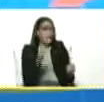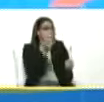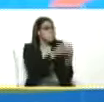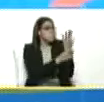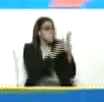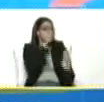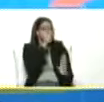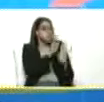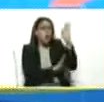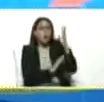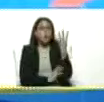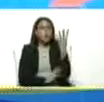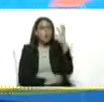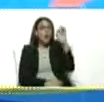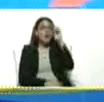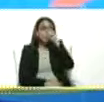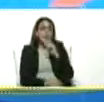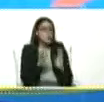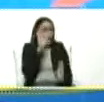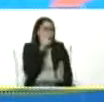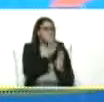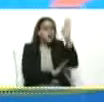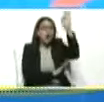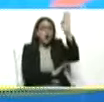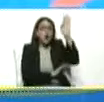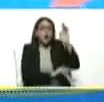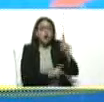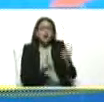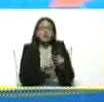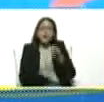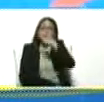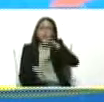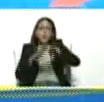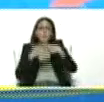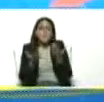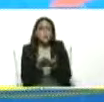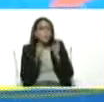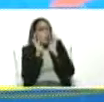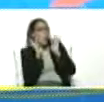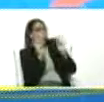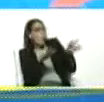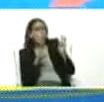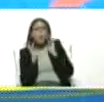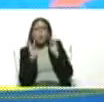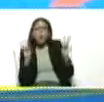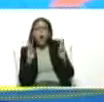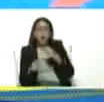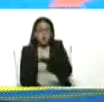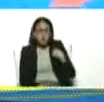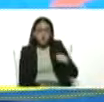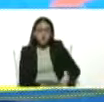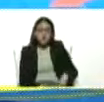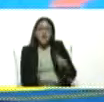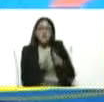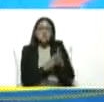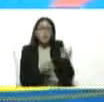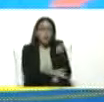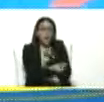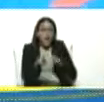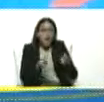en más de 40 años logró convertirse en el asombro económico, financiero,